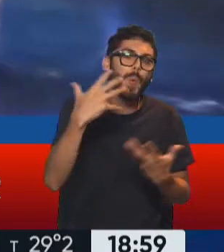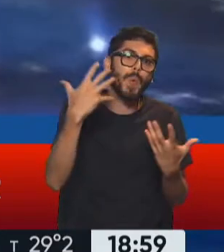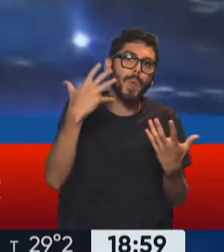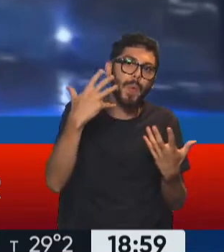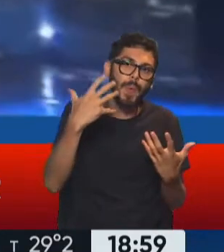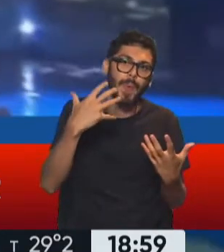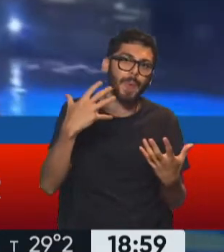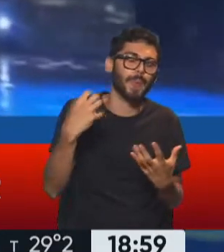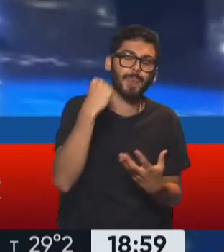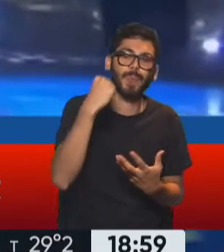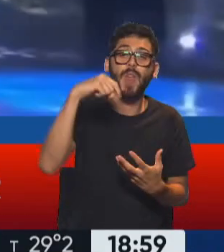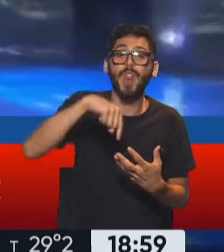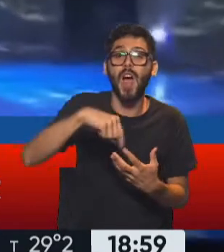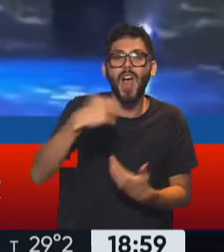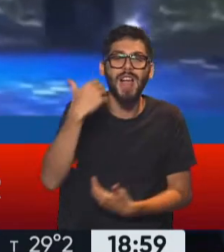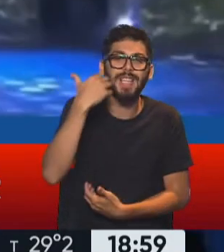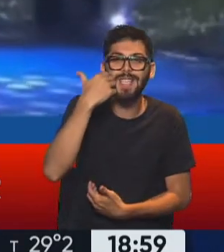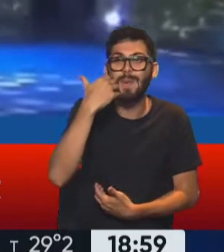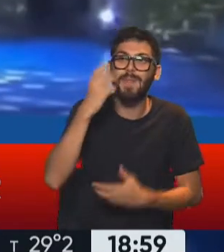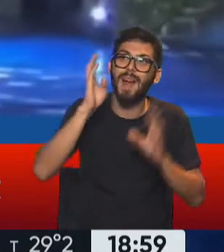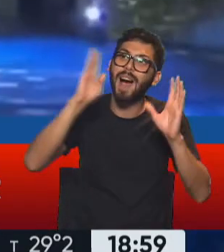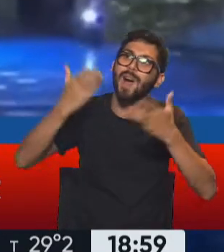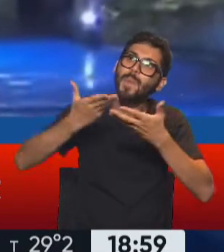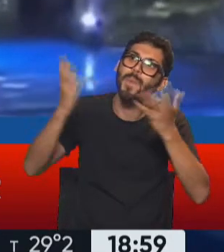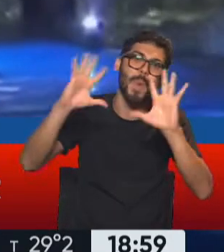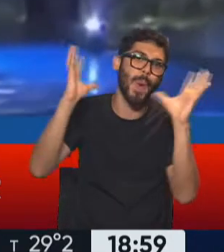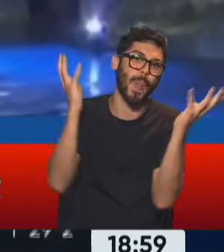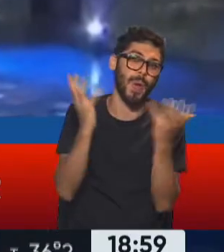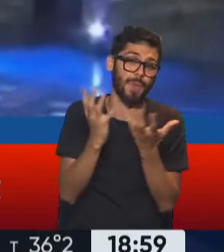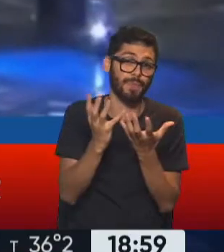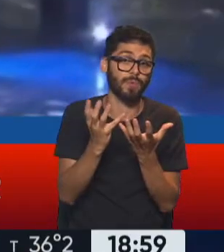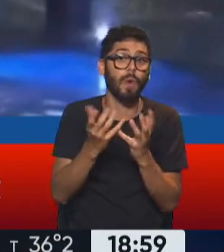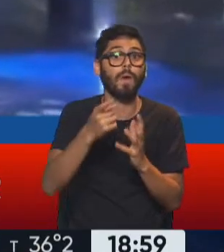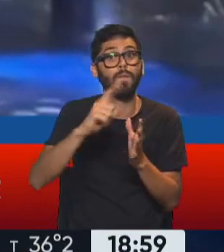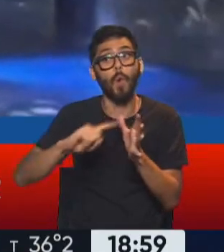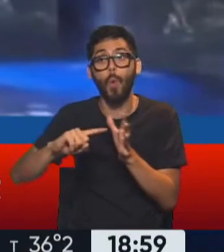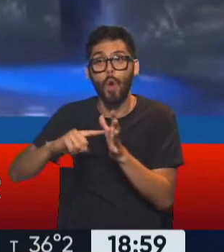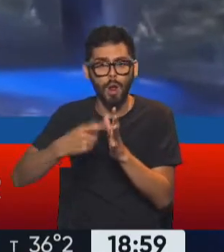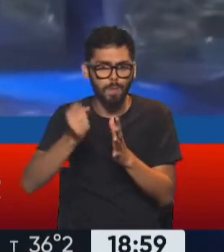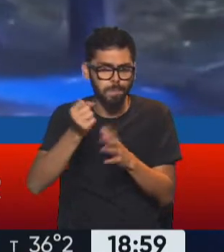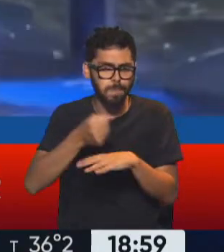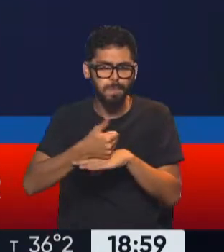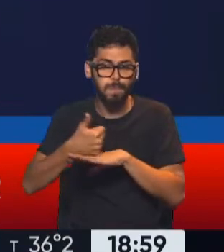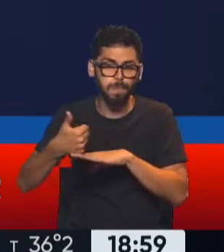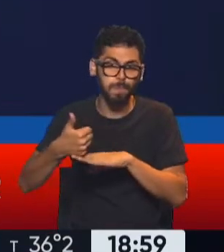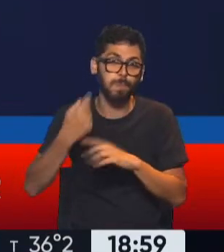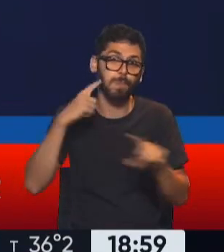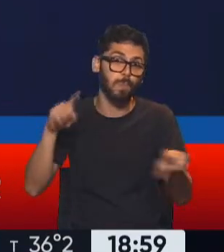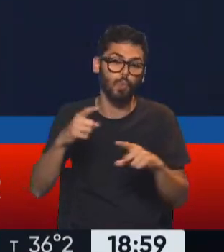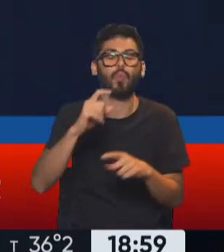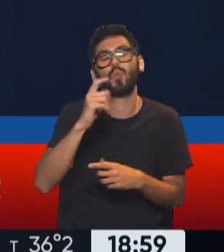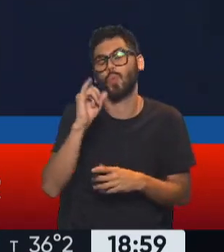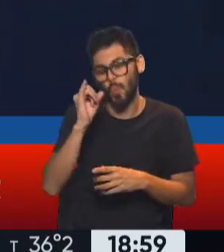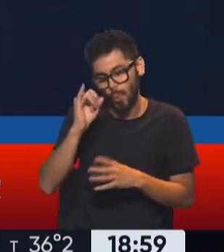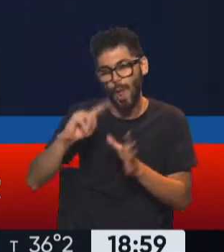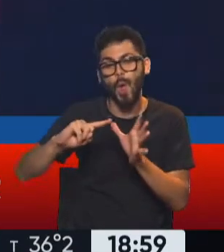ahora en más, chamamé para el país del mundo. Para todo el mundo. En Buenos Aires, presentaciones, seguro, ya tenés que tener. Sí, no, desde Buenos